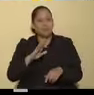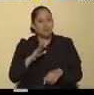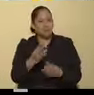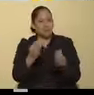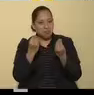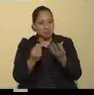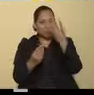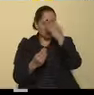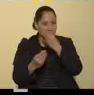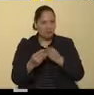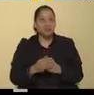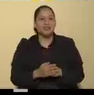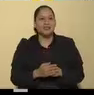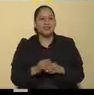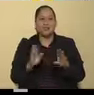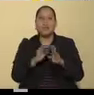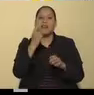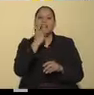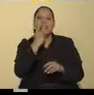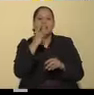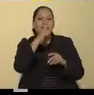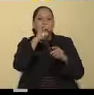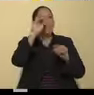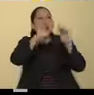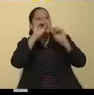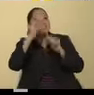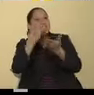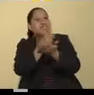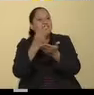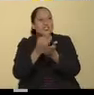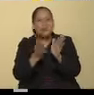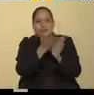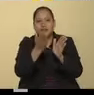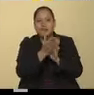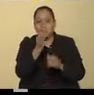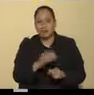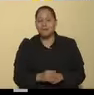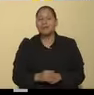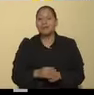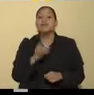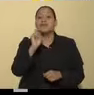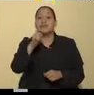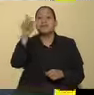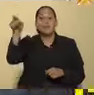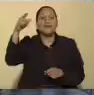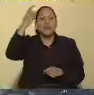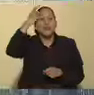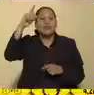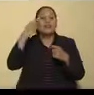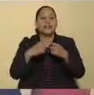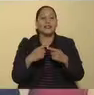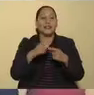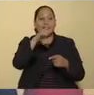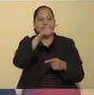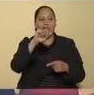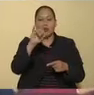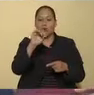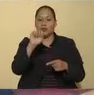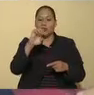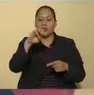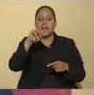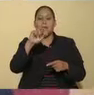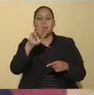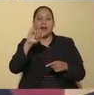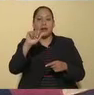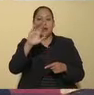padre, bueno, en mármol, ya saben todo este rollo. ¿Y qué creen? Es la tumba de José María Lafragua y